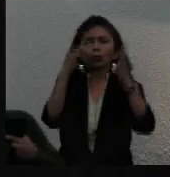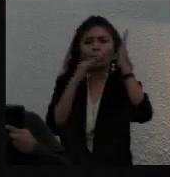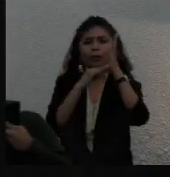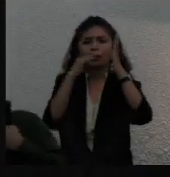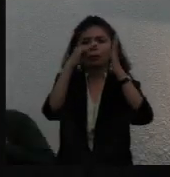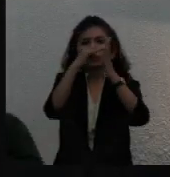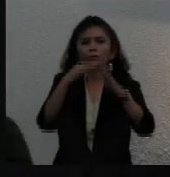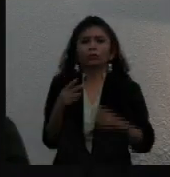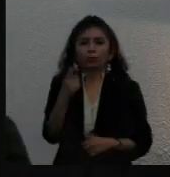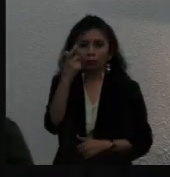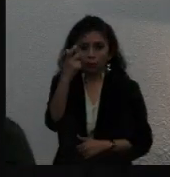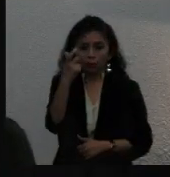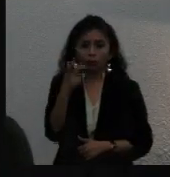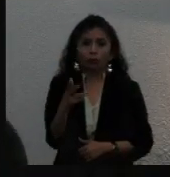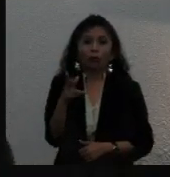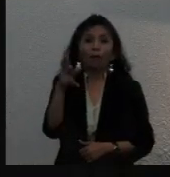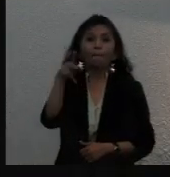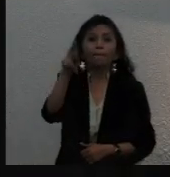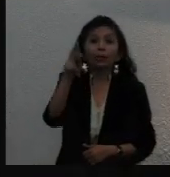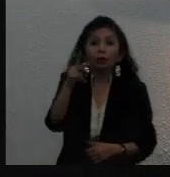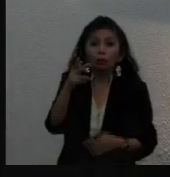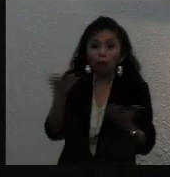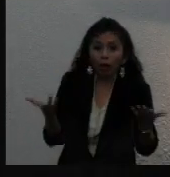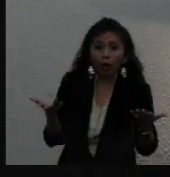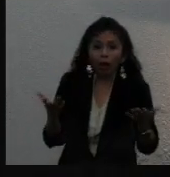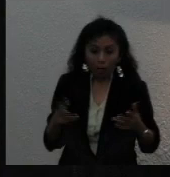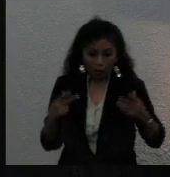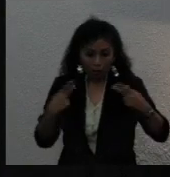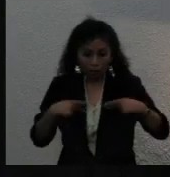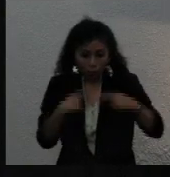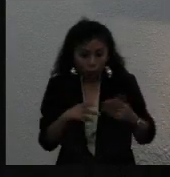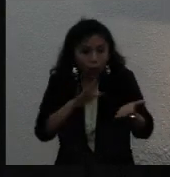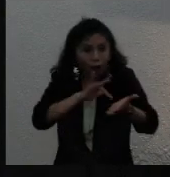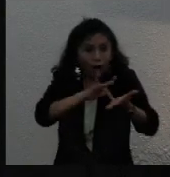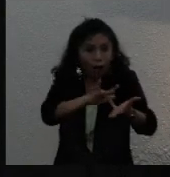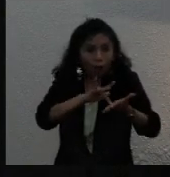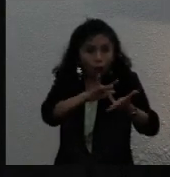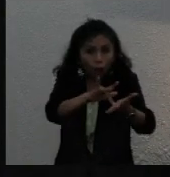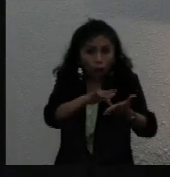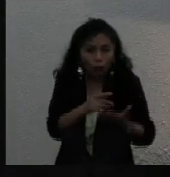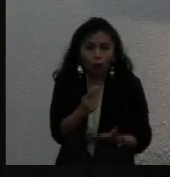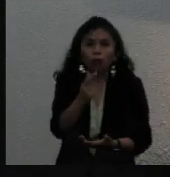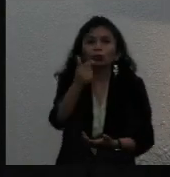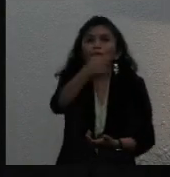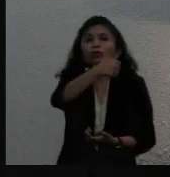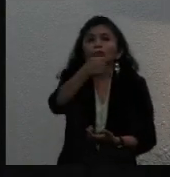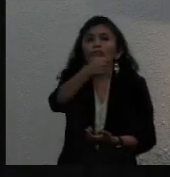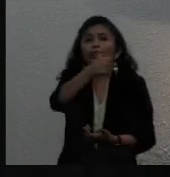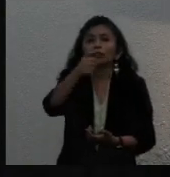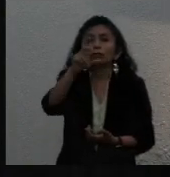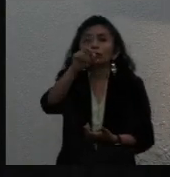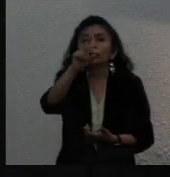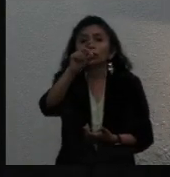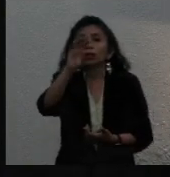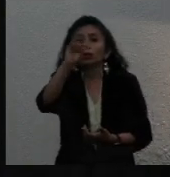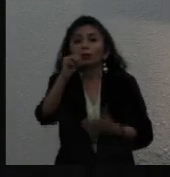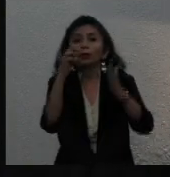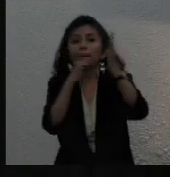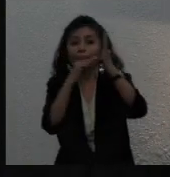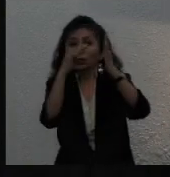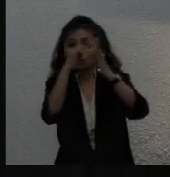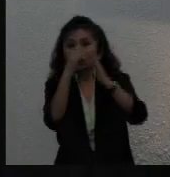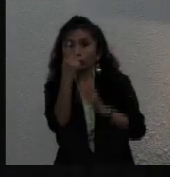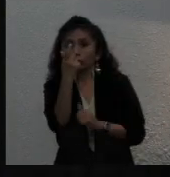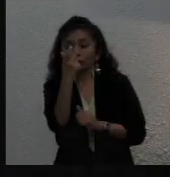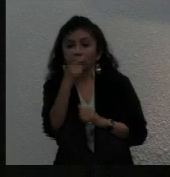pesos pero Únicamente se asignaron obra pública un poco más de 639 millones de